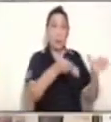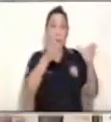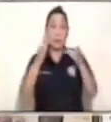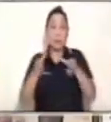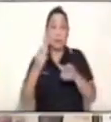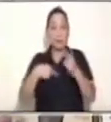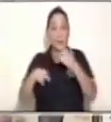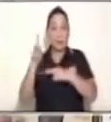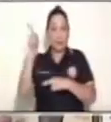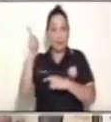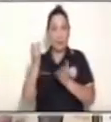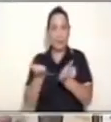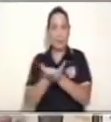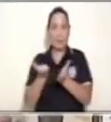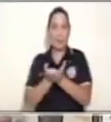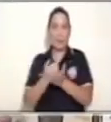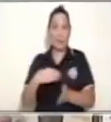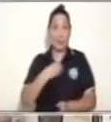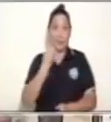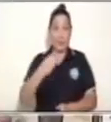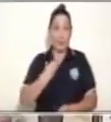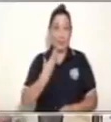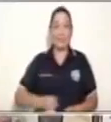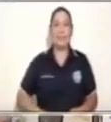tener tu punteo.